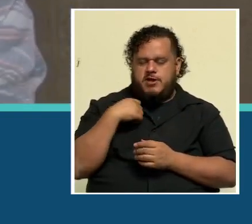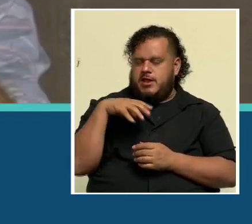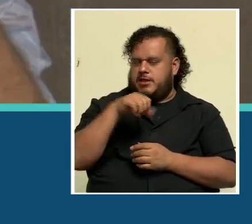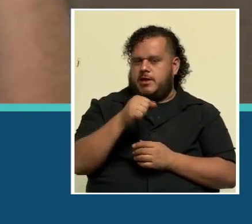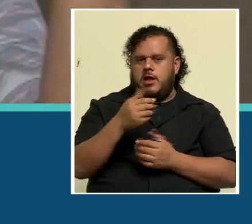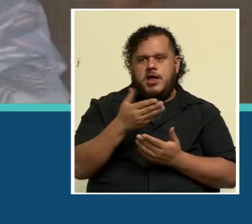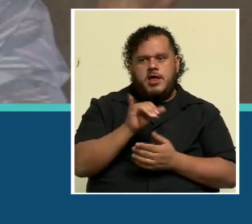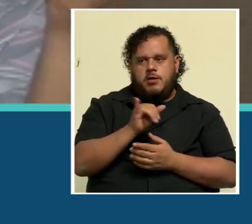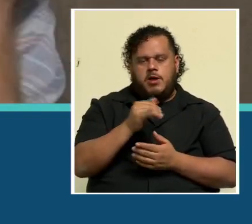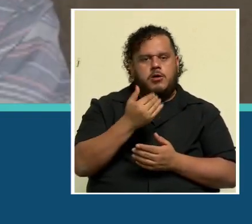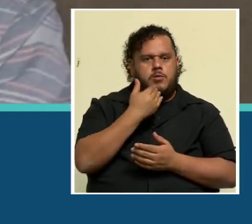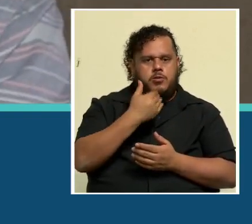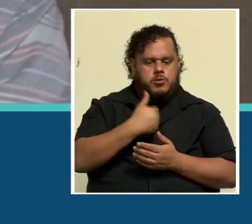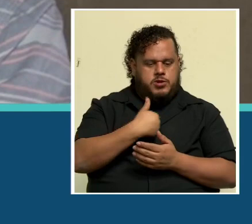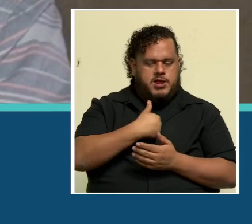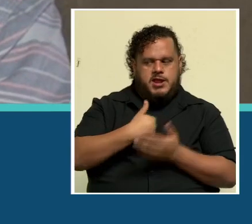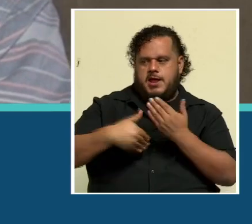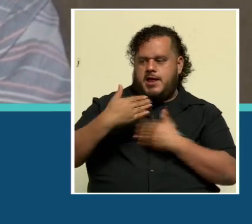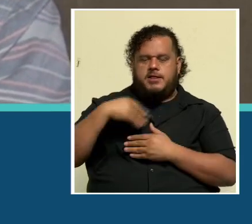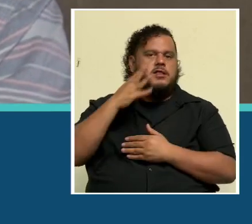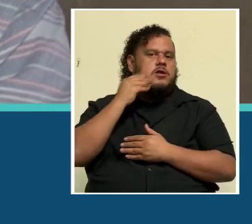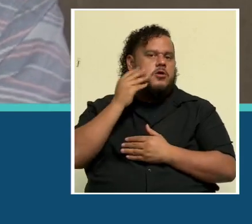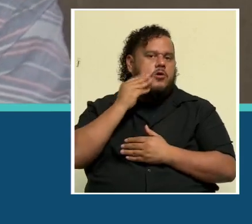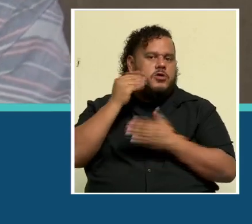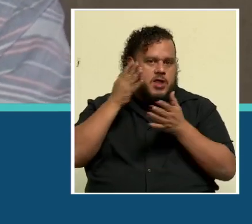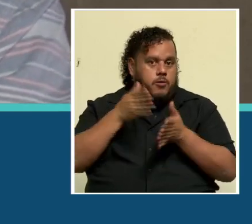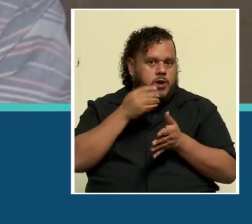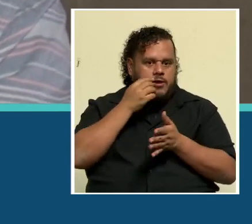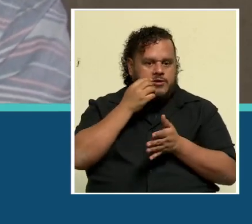en algún momento sus abuelos, ¿verdad? En otra época.